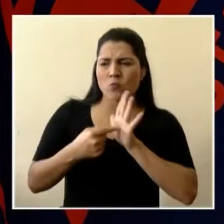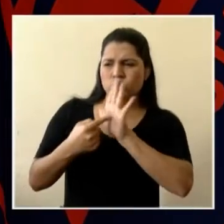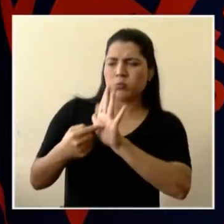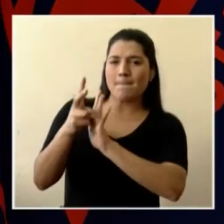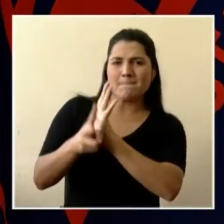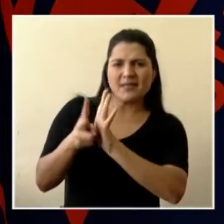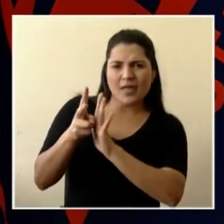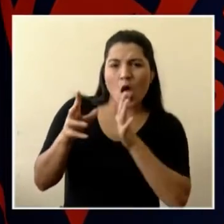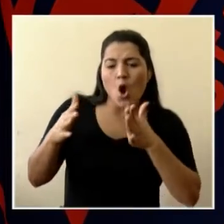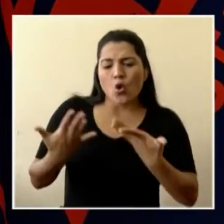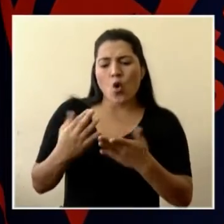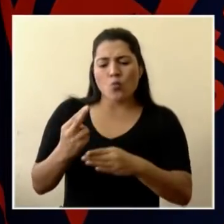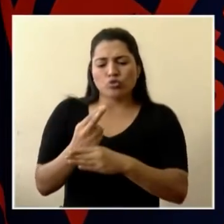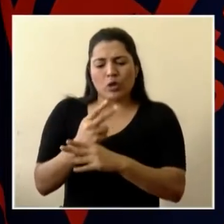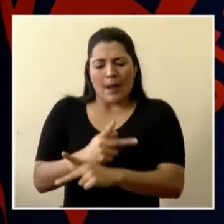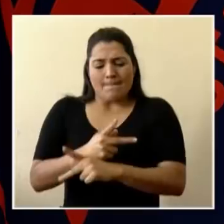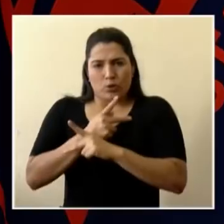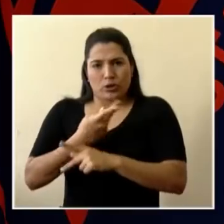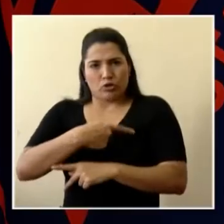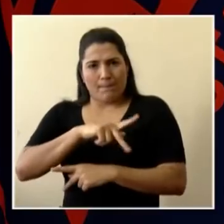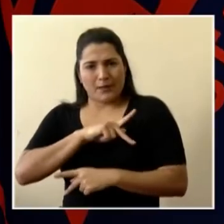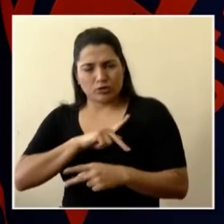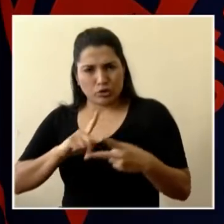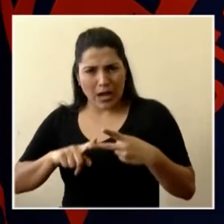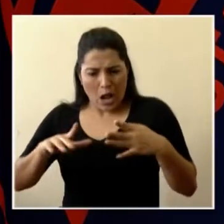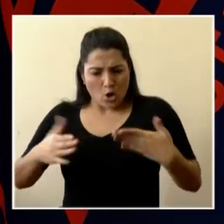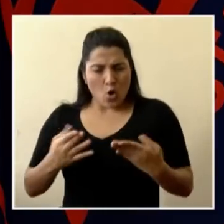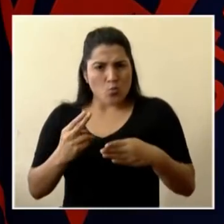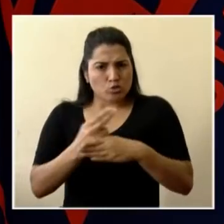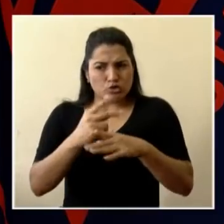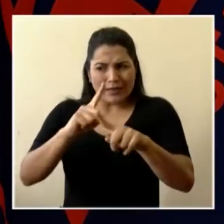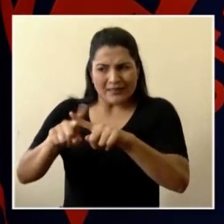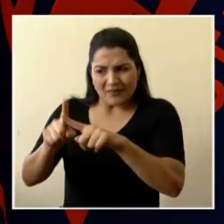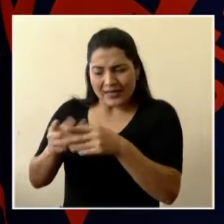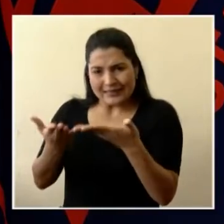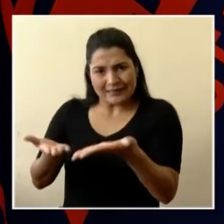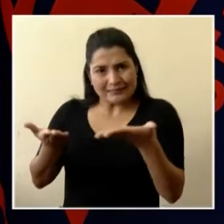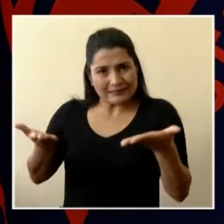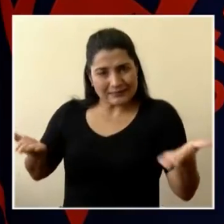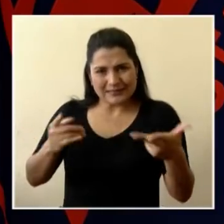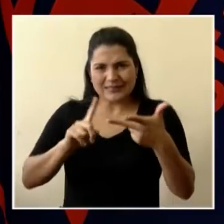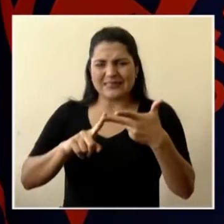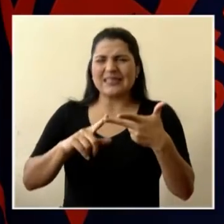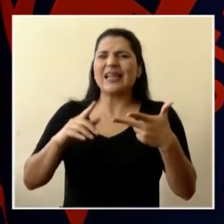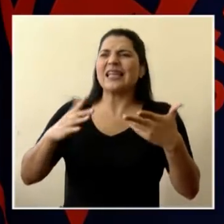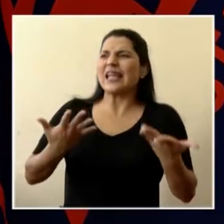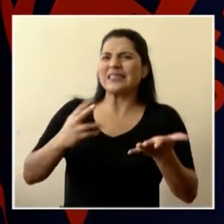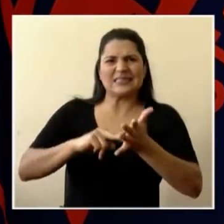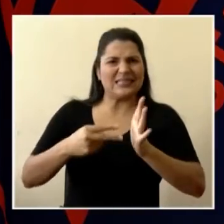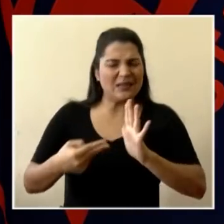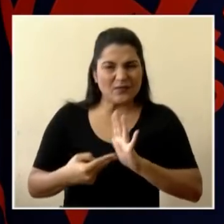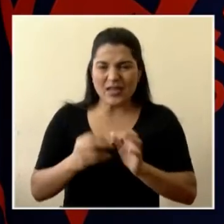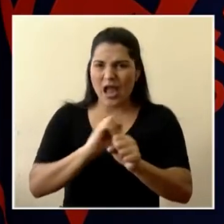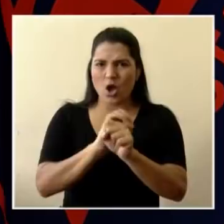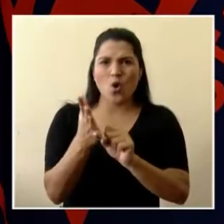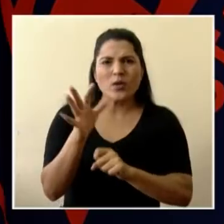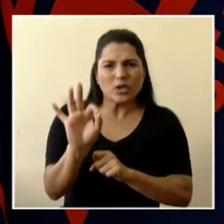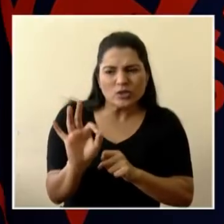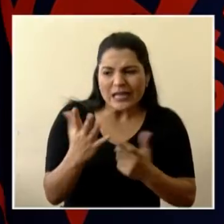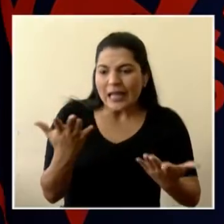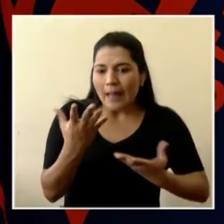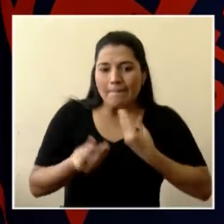cómo utilizar el equipo de protección personal, sobre cómo utilizar diferentes insumos, sobre de qué se trata la enfermedad que produce